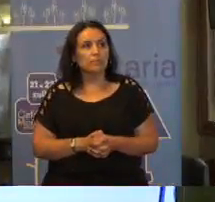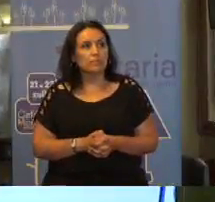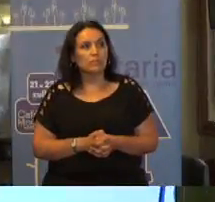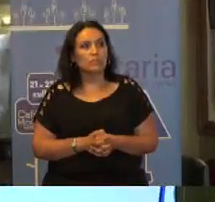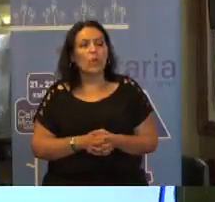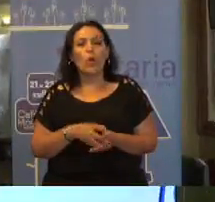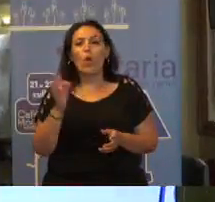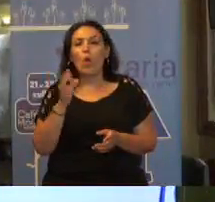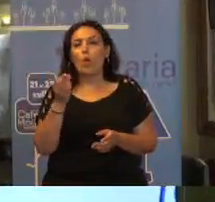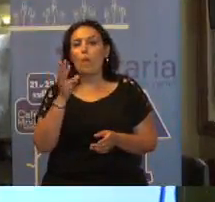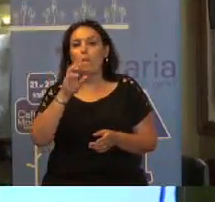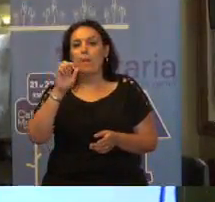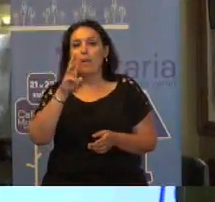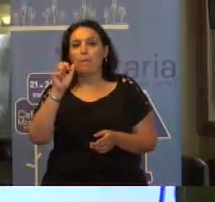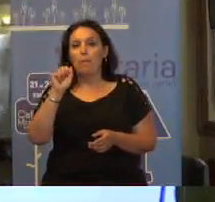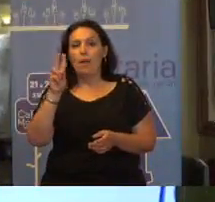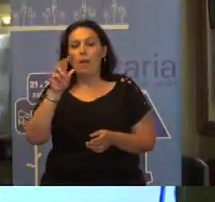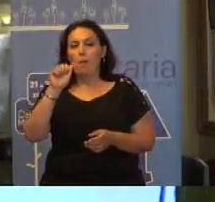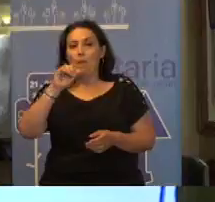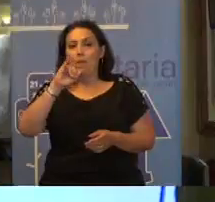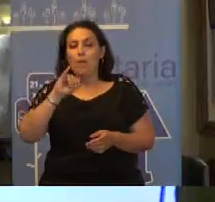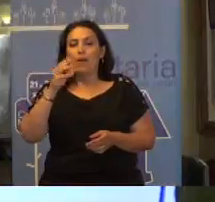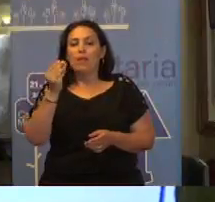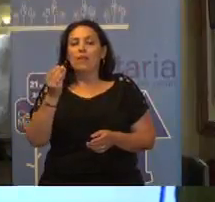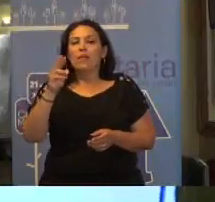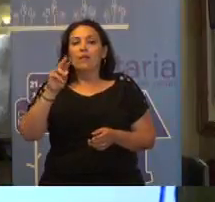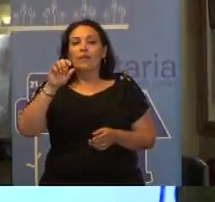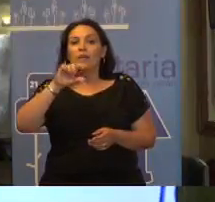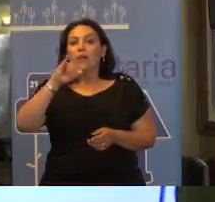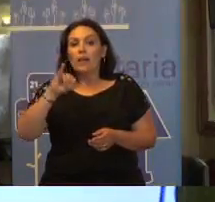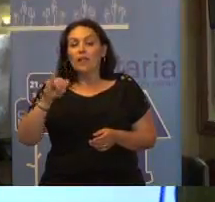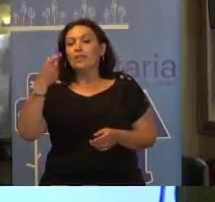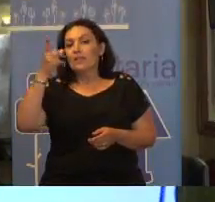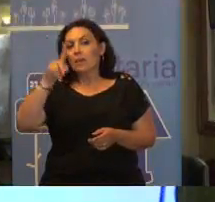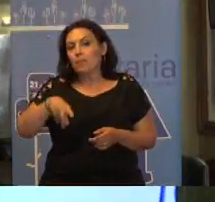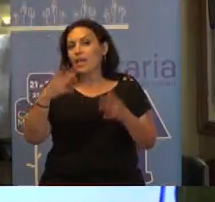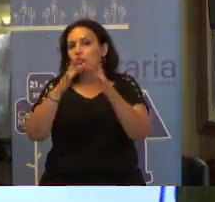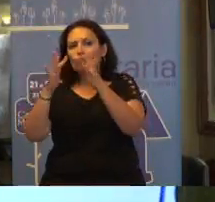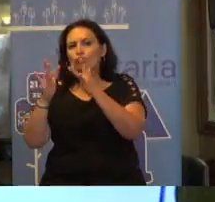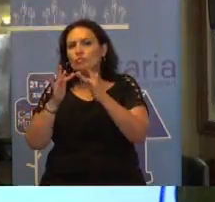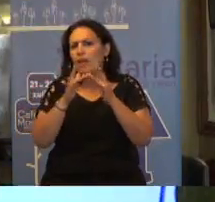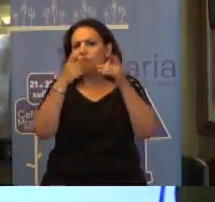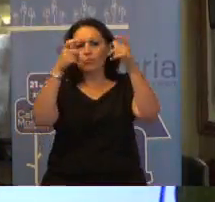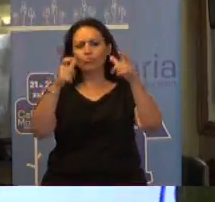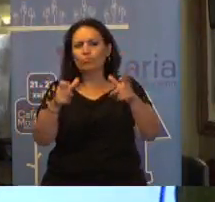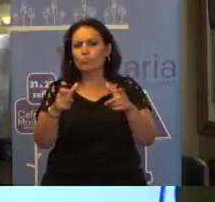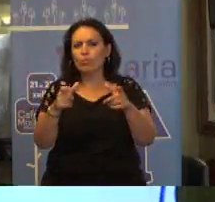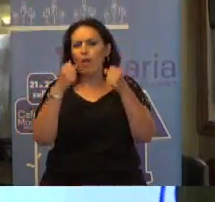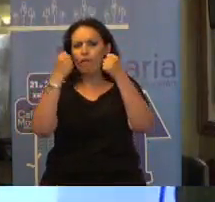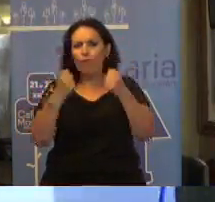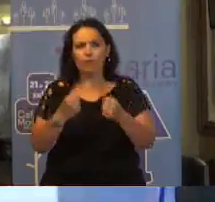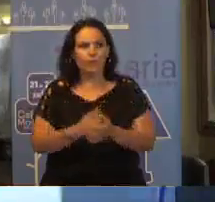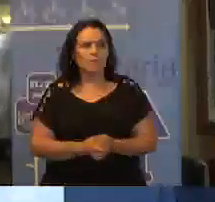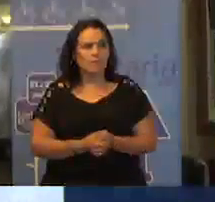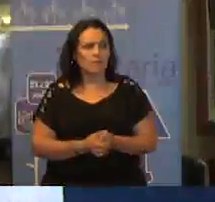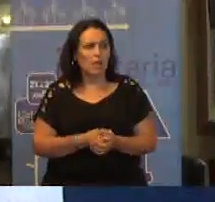ou con Pepa Vázquez, pois, en relación ao benestar social e igualdade das persoas. Bueno, e con todo isto, pois, se